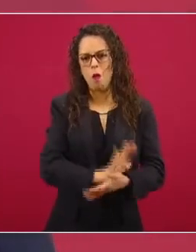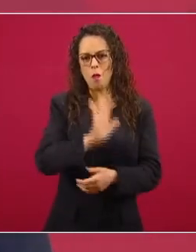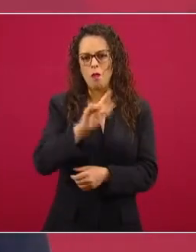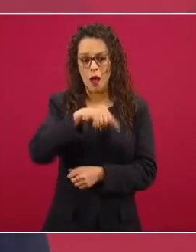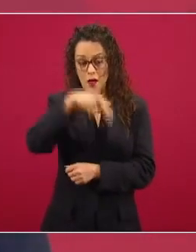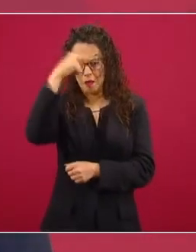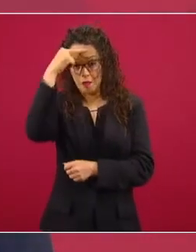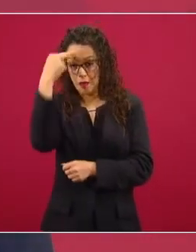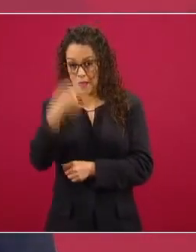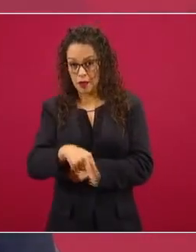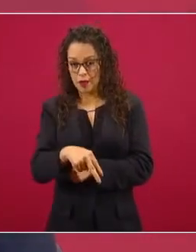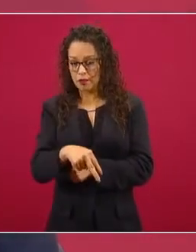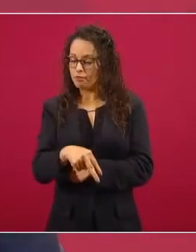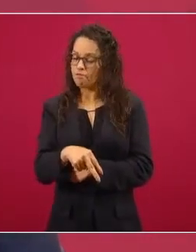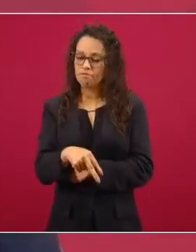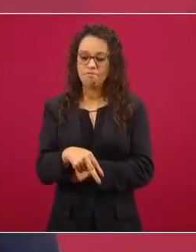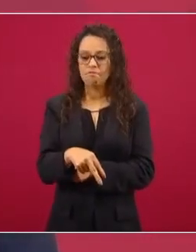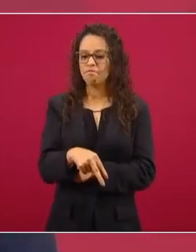ha sido